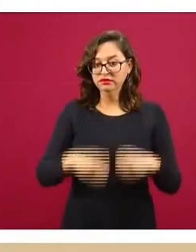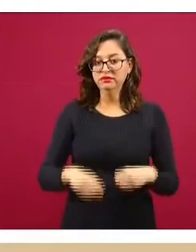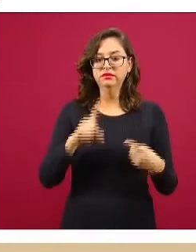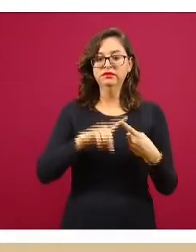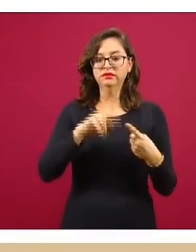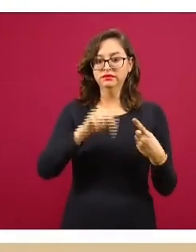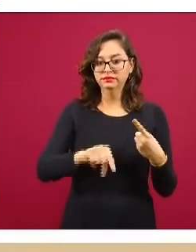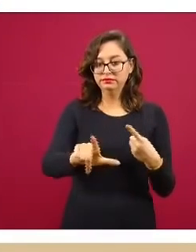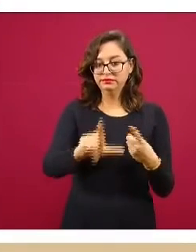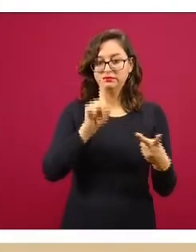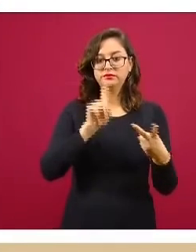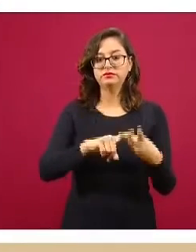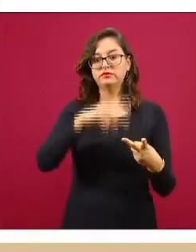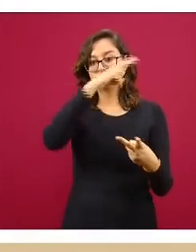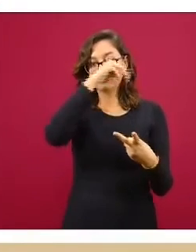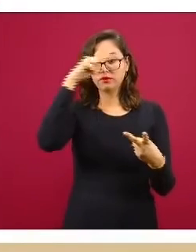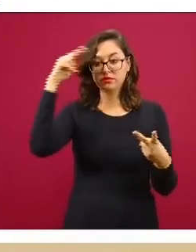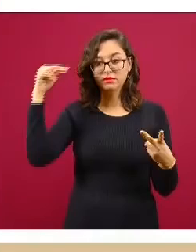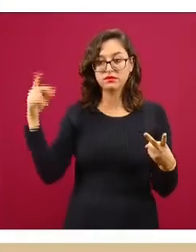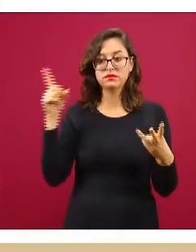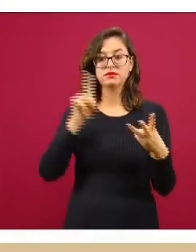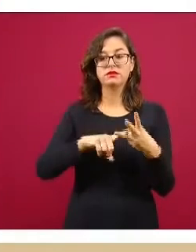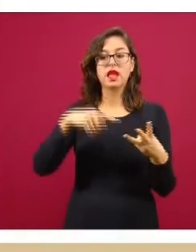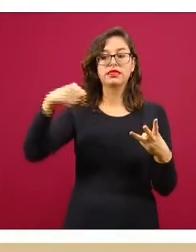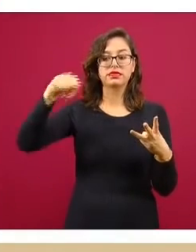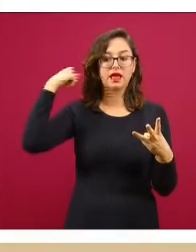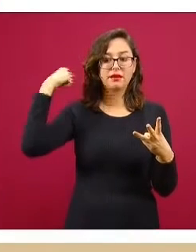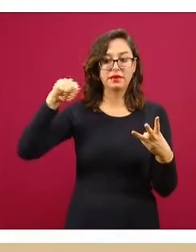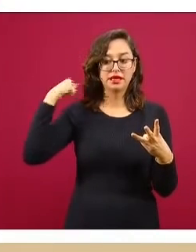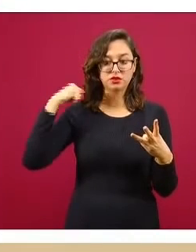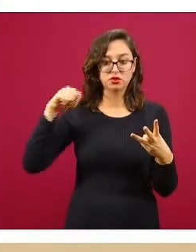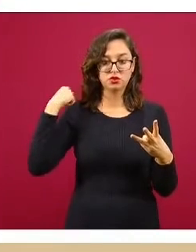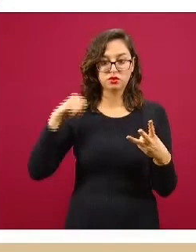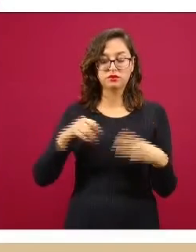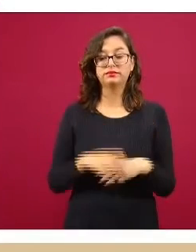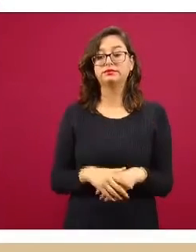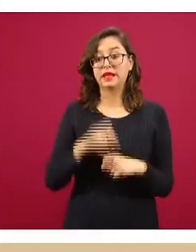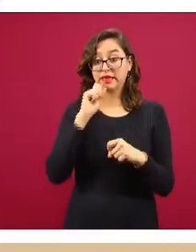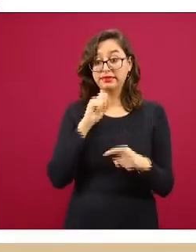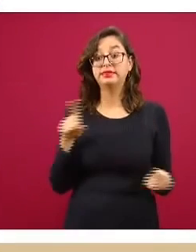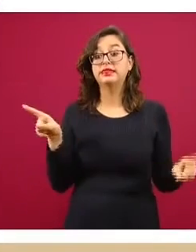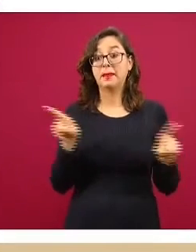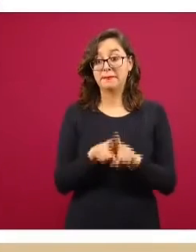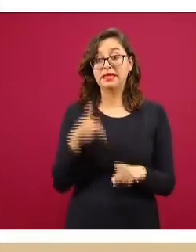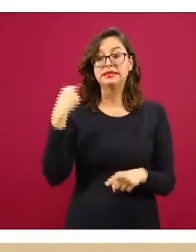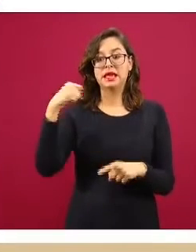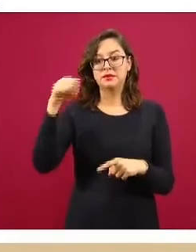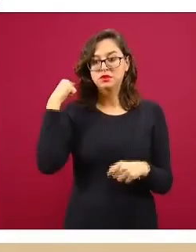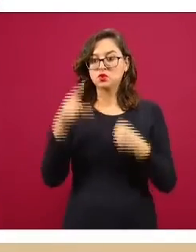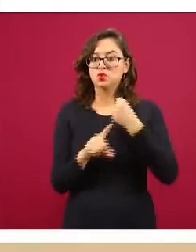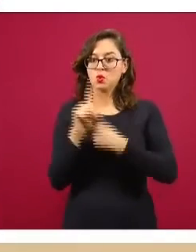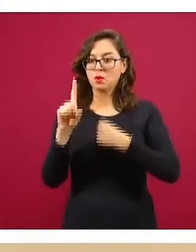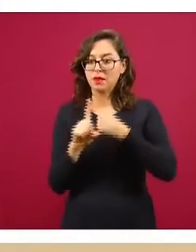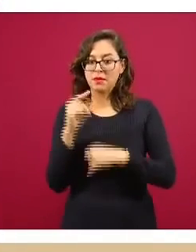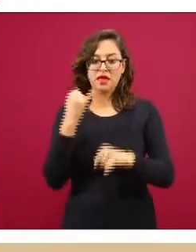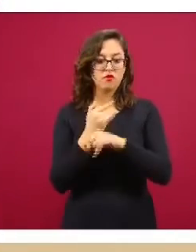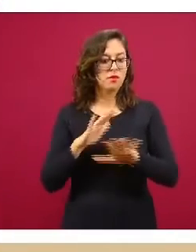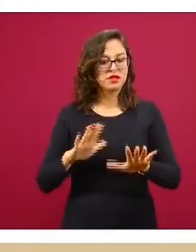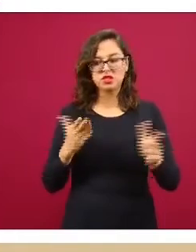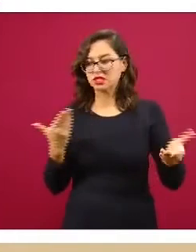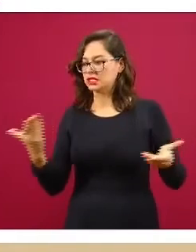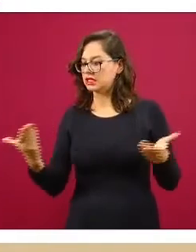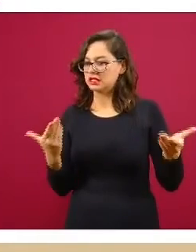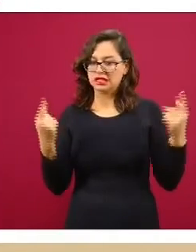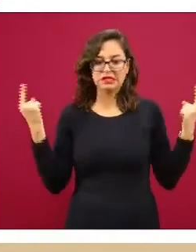León, Nayarit y Tabasco, ¿no? Tabasco también hubo una controversia de diferencia de datos, pero justo ayer